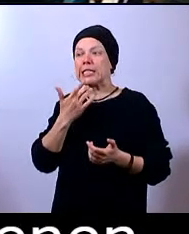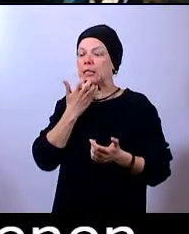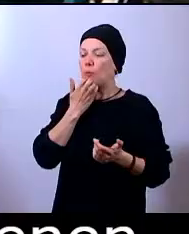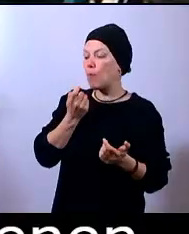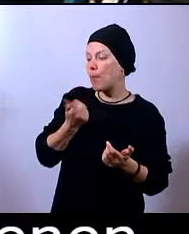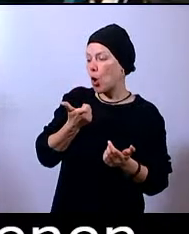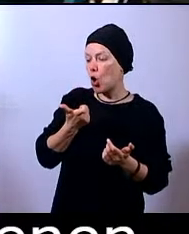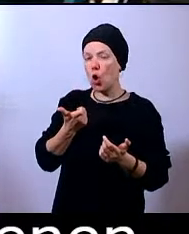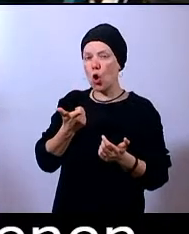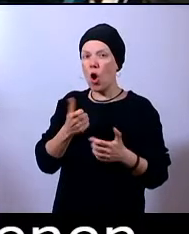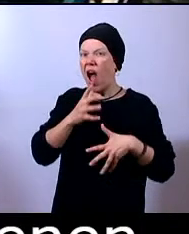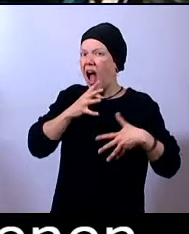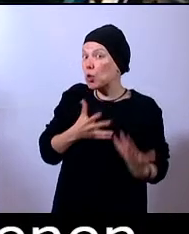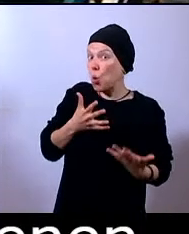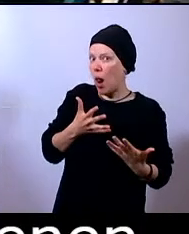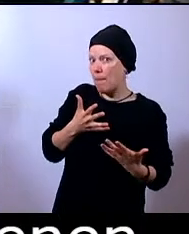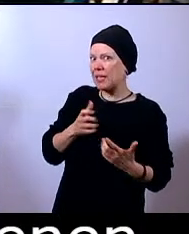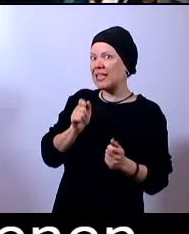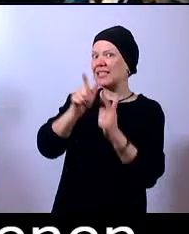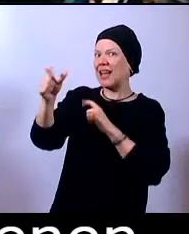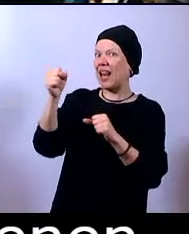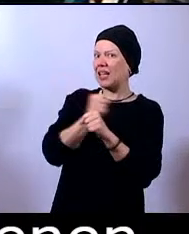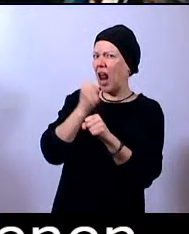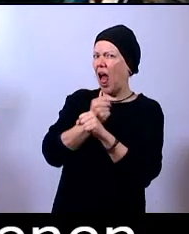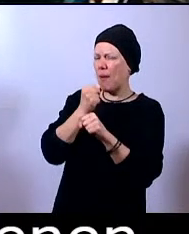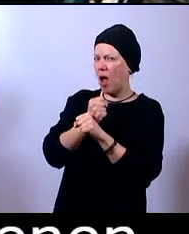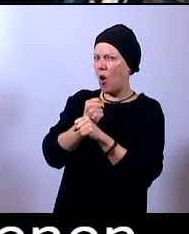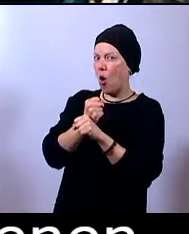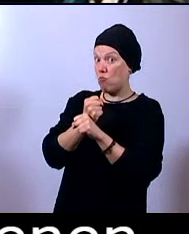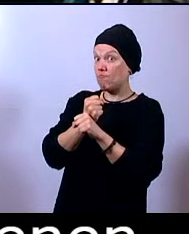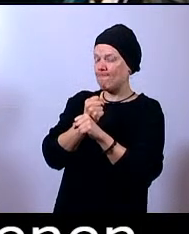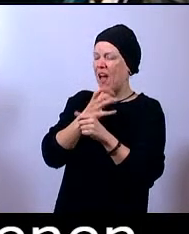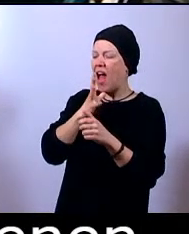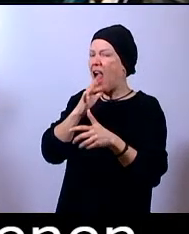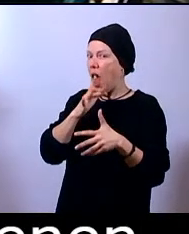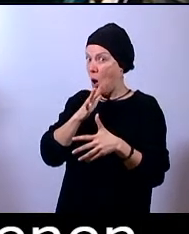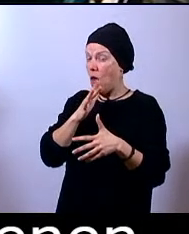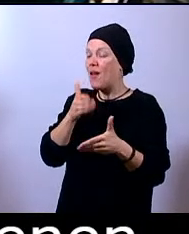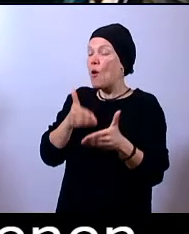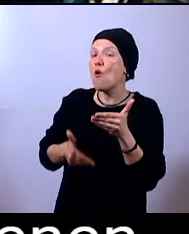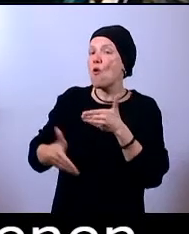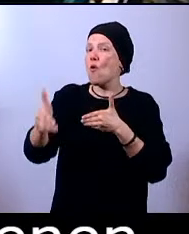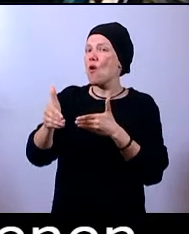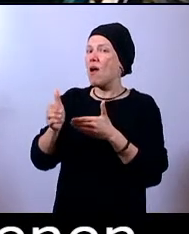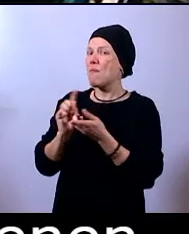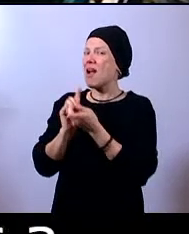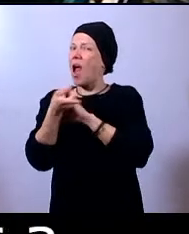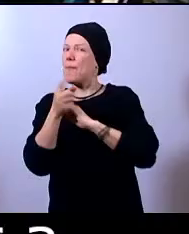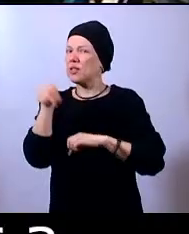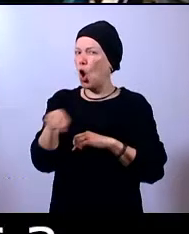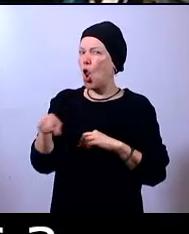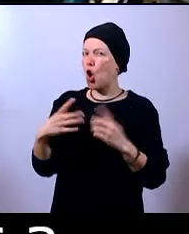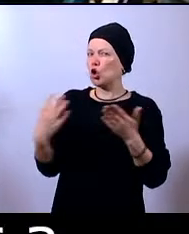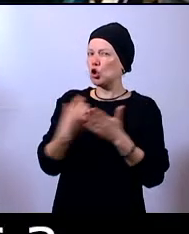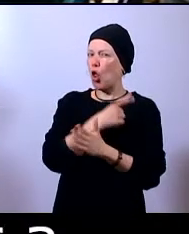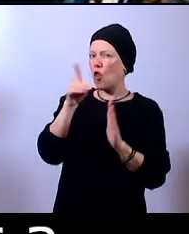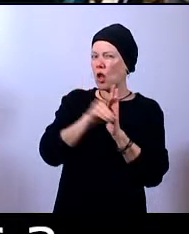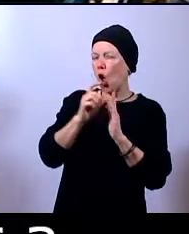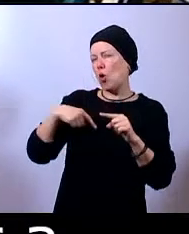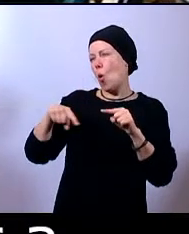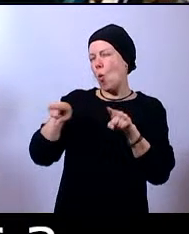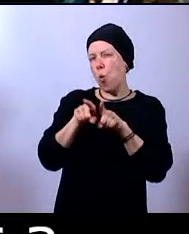poco a cómo está actualmente el teletrabajo, sobre todo para los trabajadores. No sé si van a tener teletrabajo en ese decreto todos los días, si va a